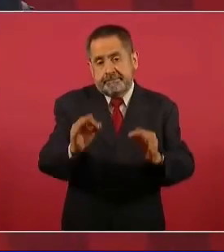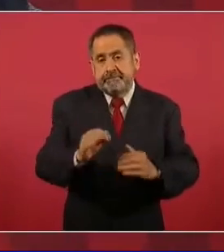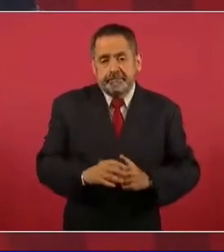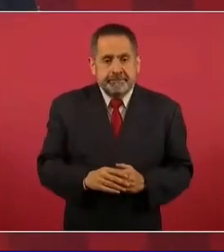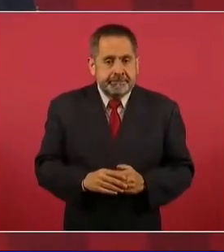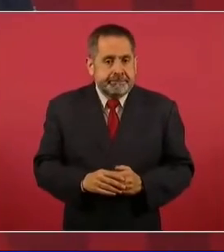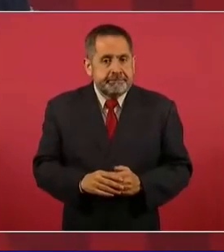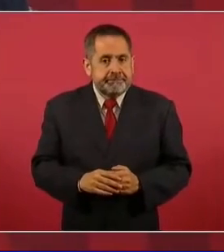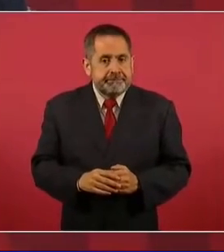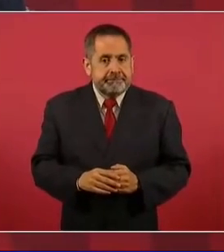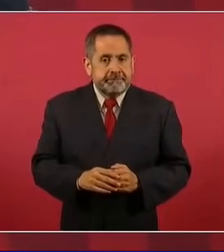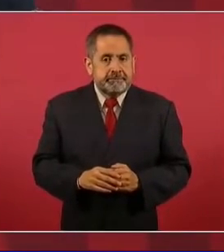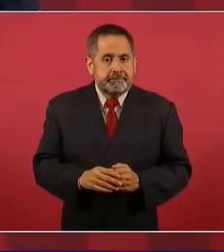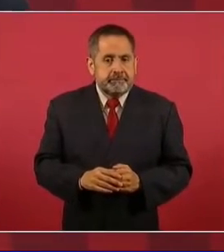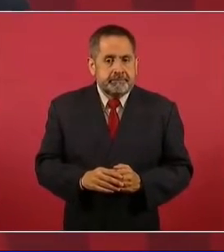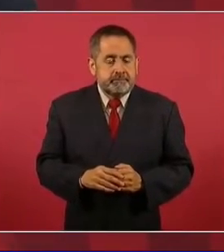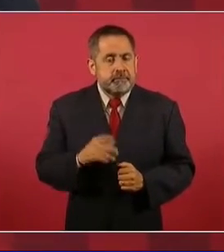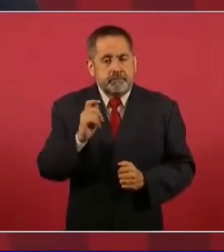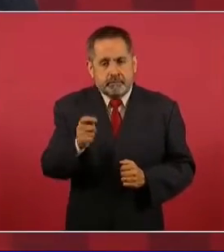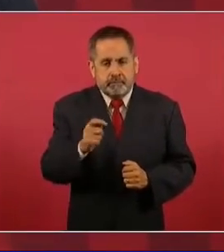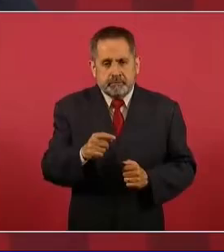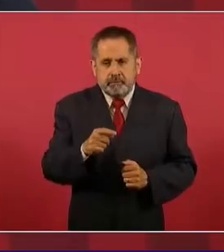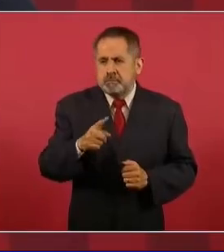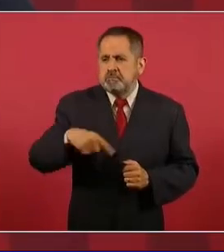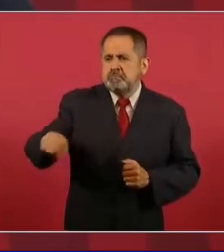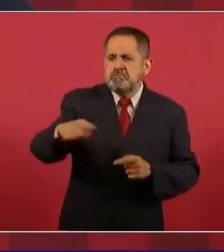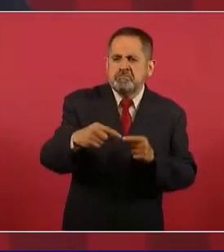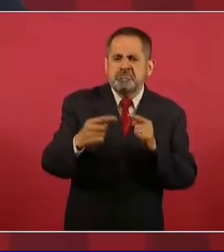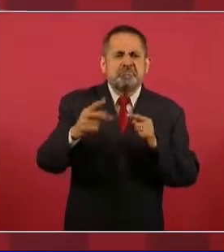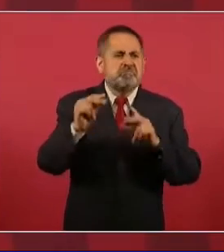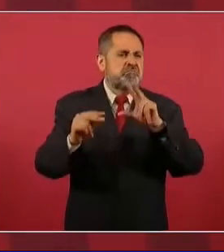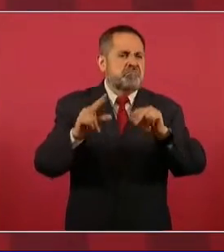No hay mucha oposición,